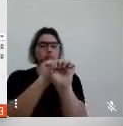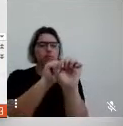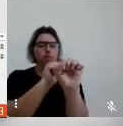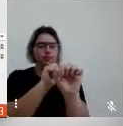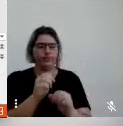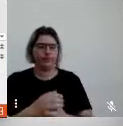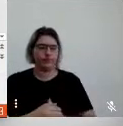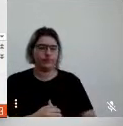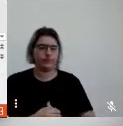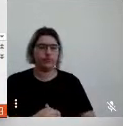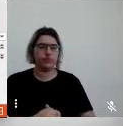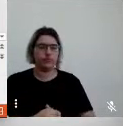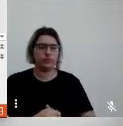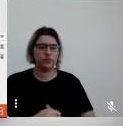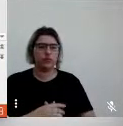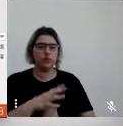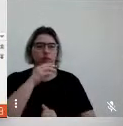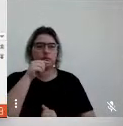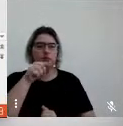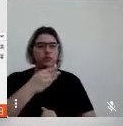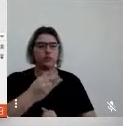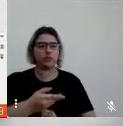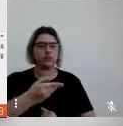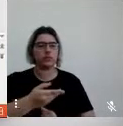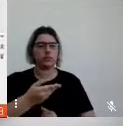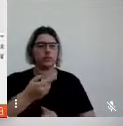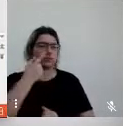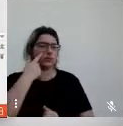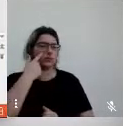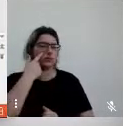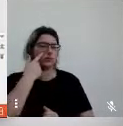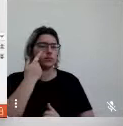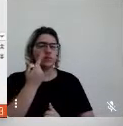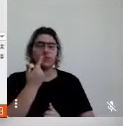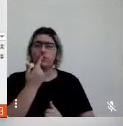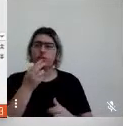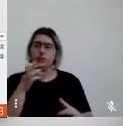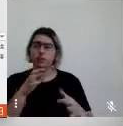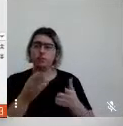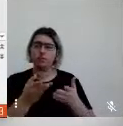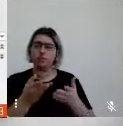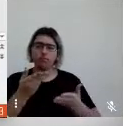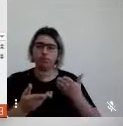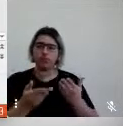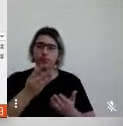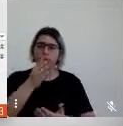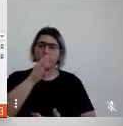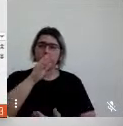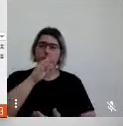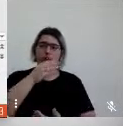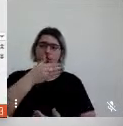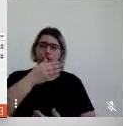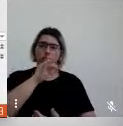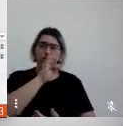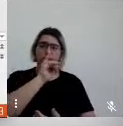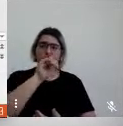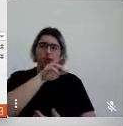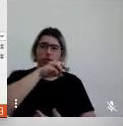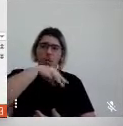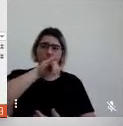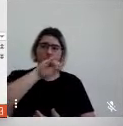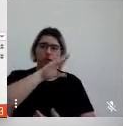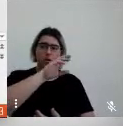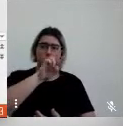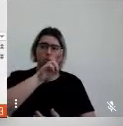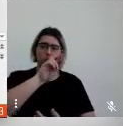Para eso es importante evaluar la relación entre los firmicutes y los bacteroidetes, que son dos bacterias que, por